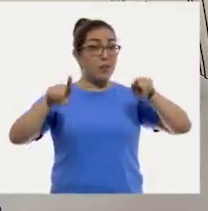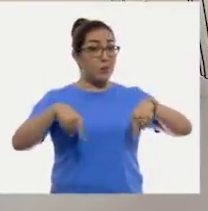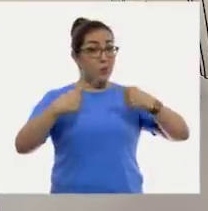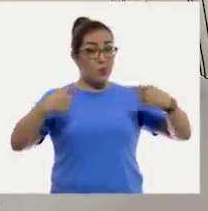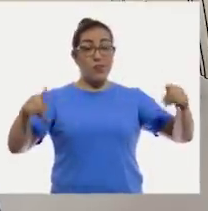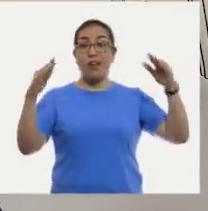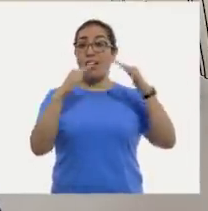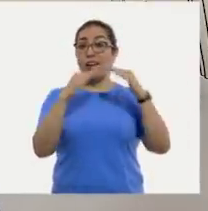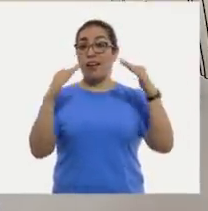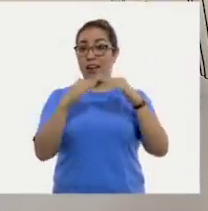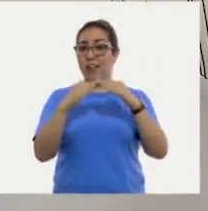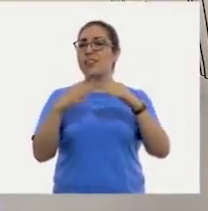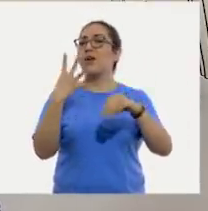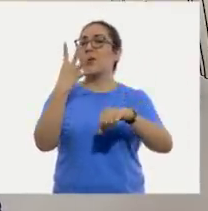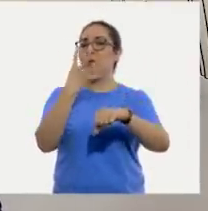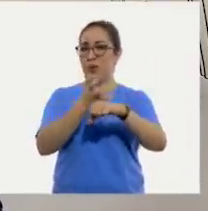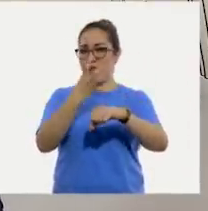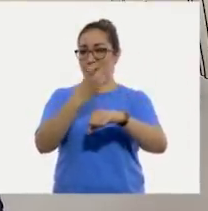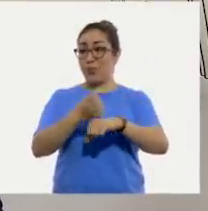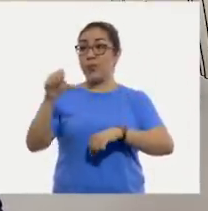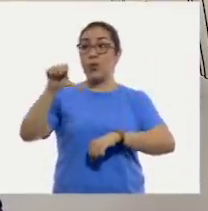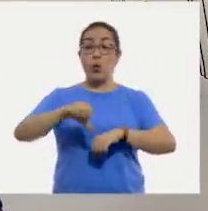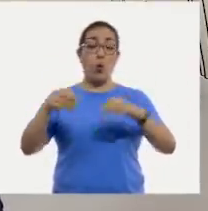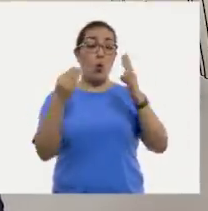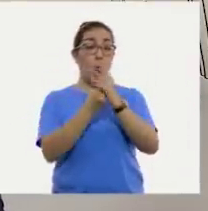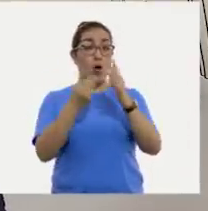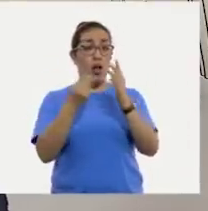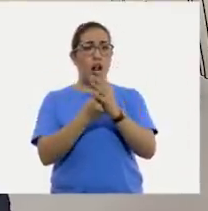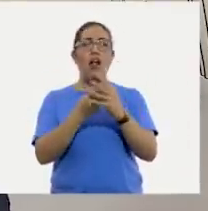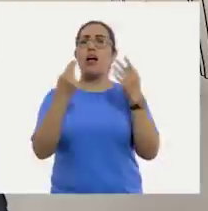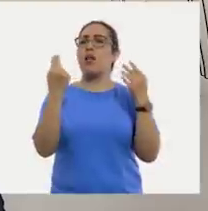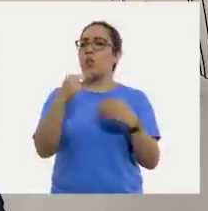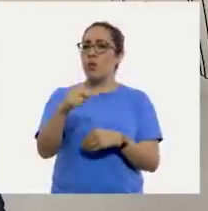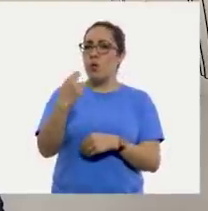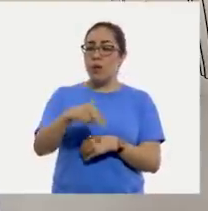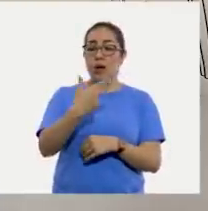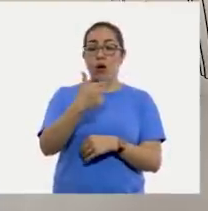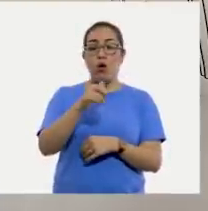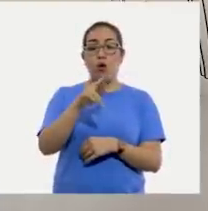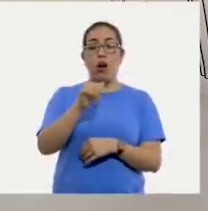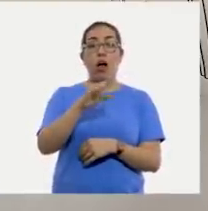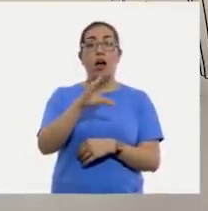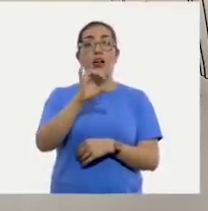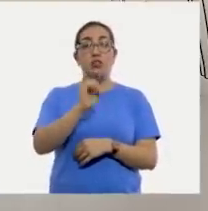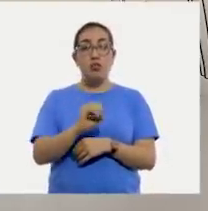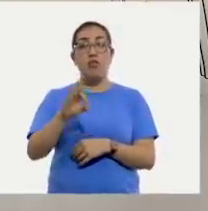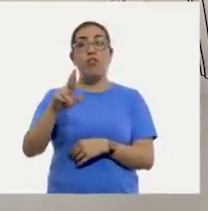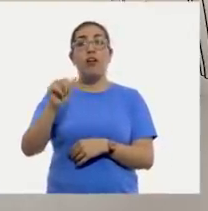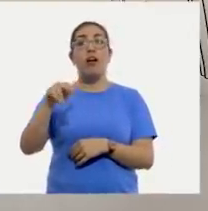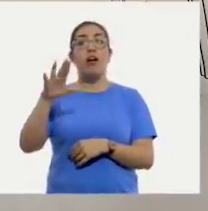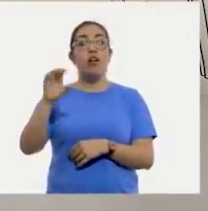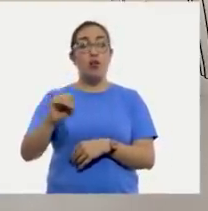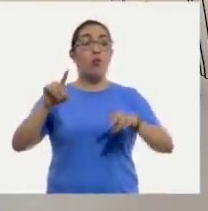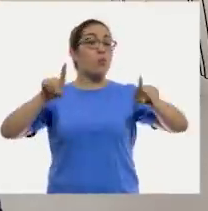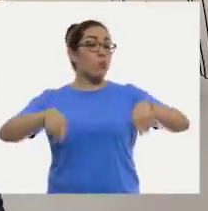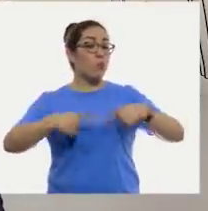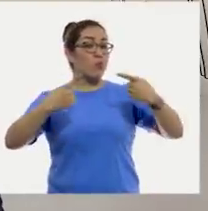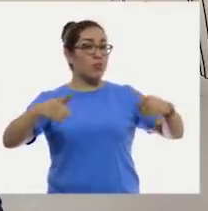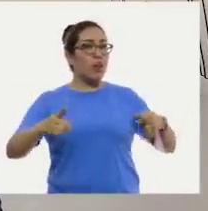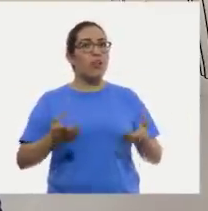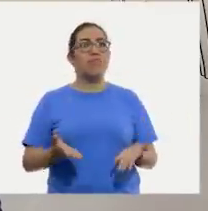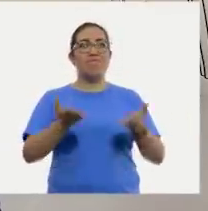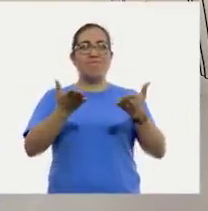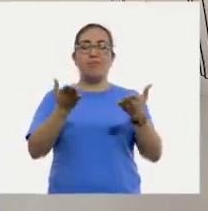grado cuarto. La clase de hoy se llama Horacio Franco, la música te mueve. Y pues eso vamos a